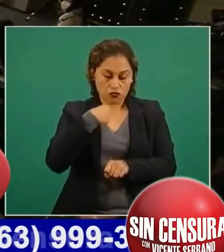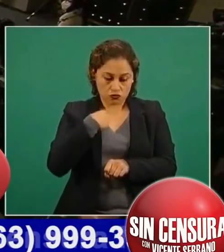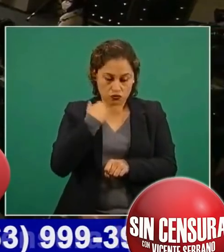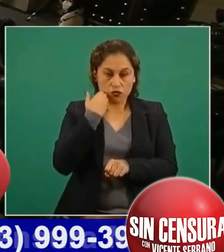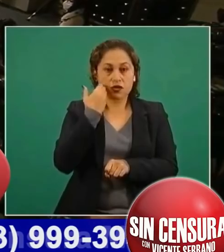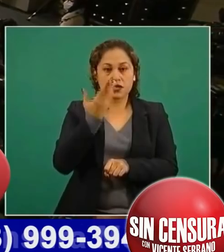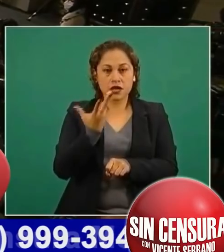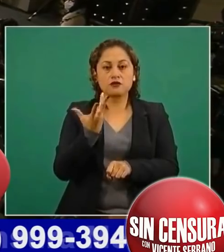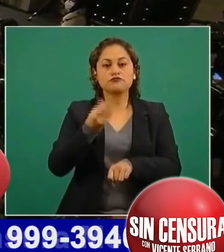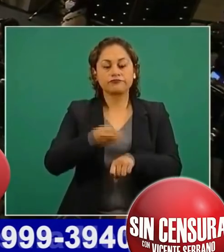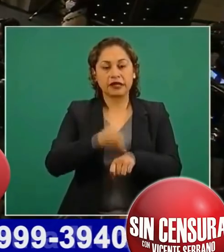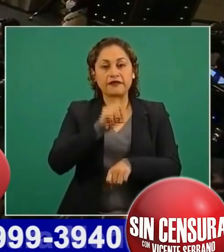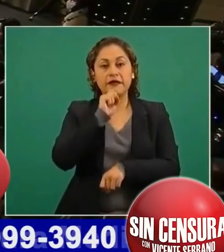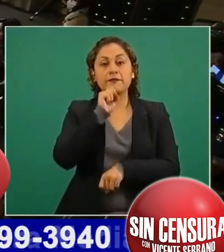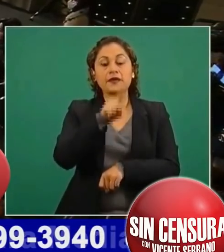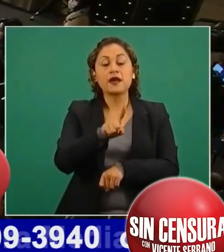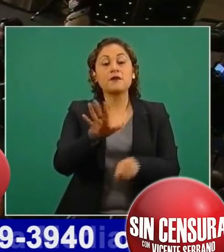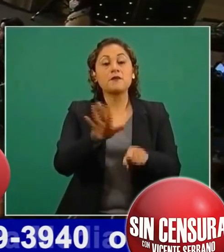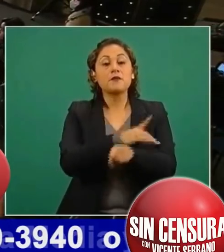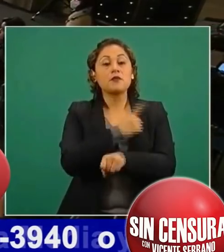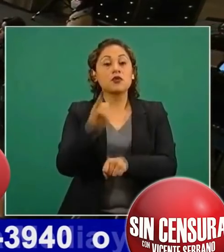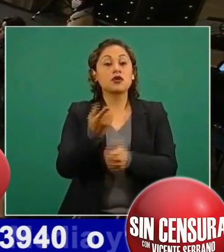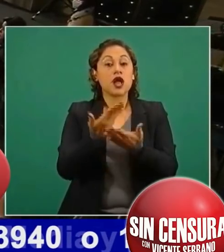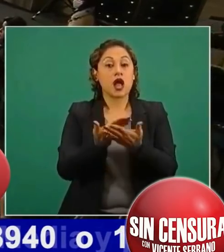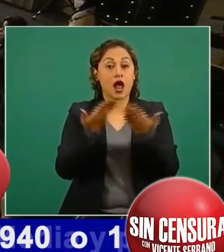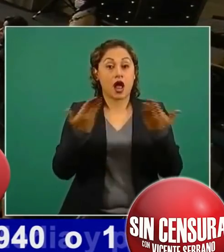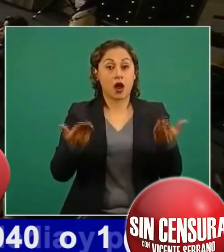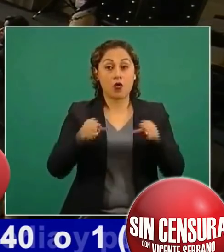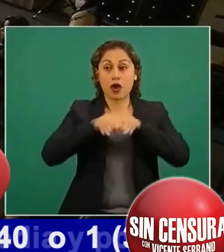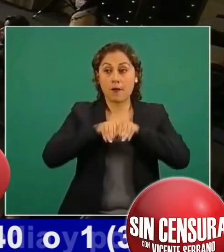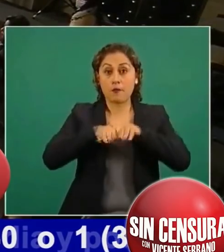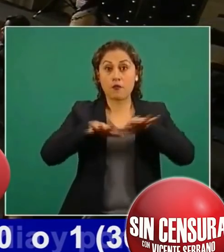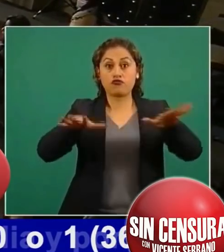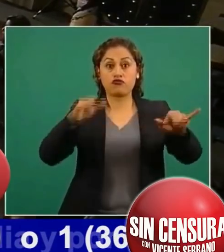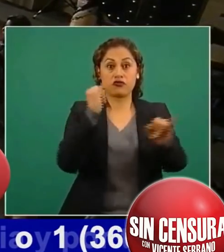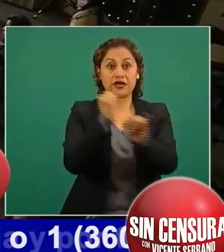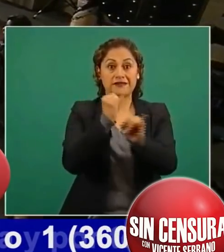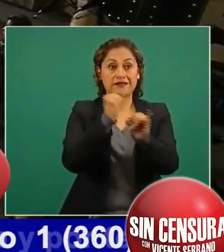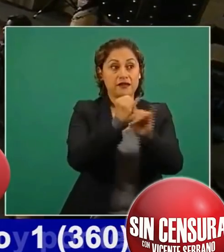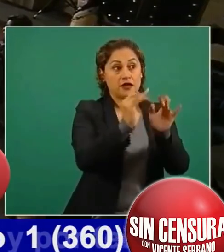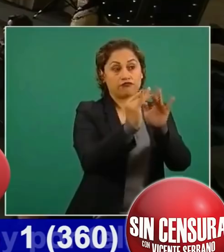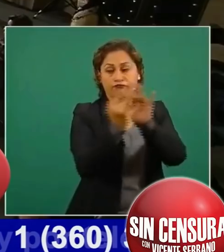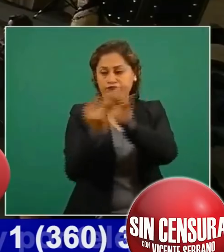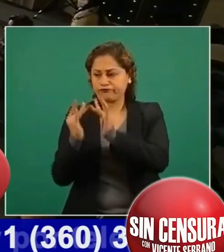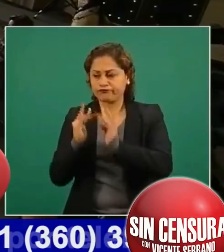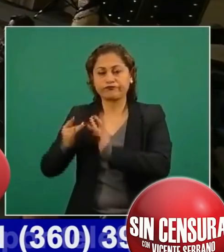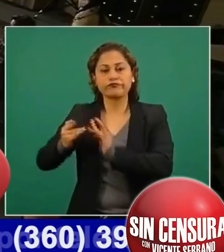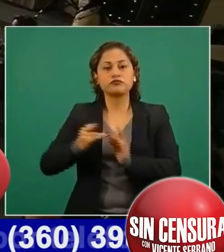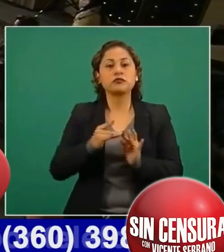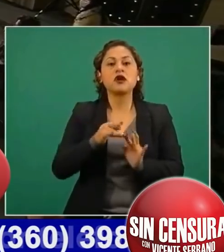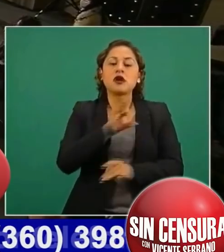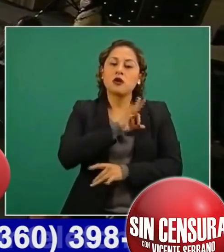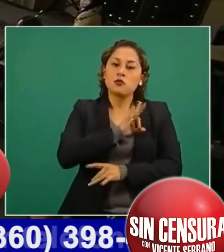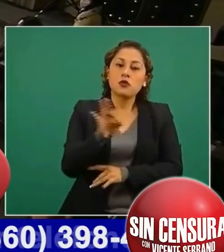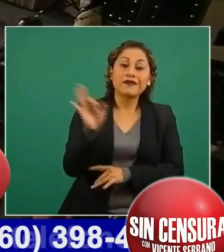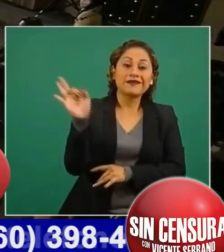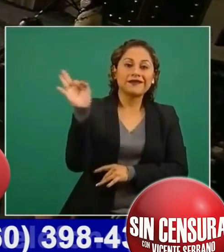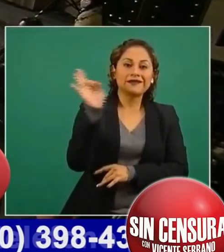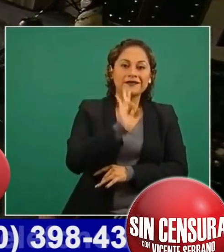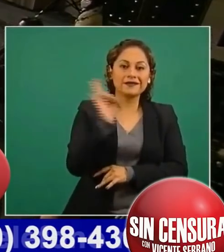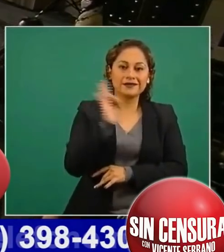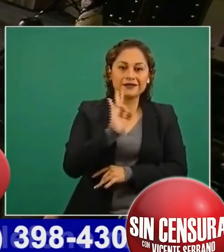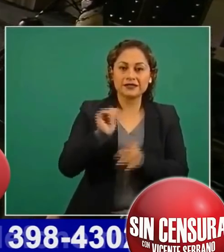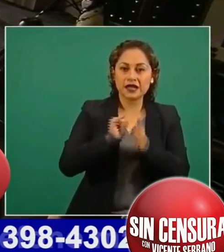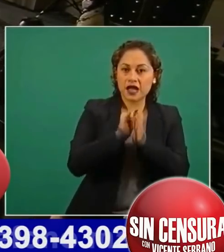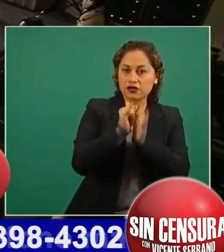Internet público va a llegar a todas las comunidades, hubiese una alternativa a YouTube, que México creara con sus científicos